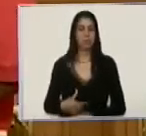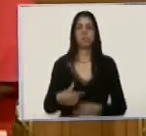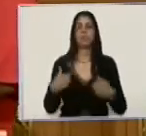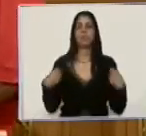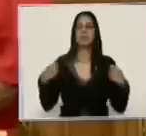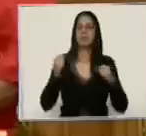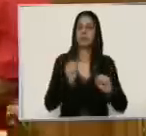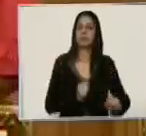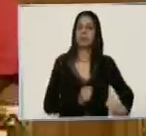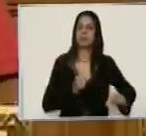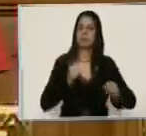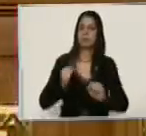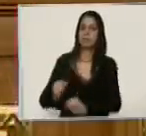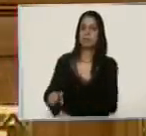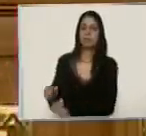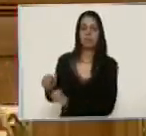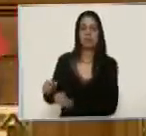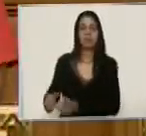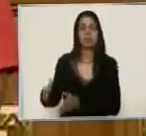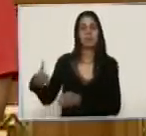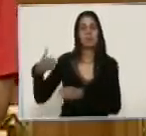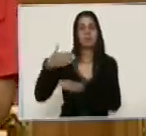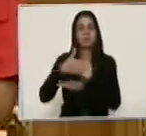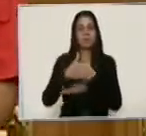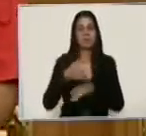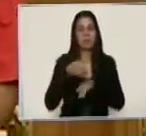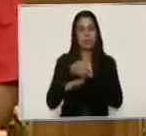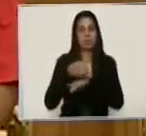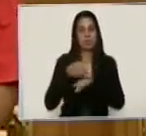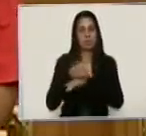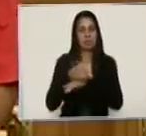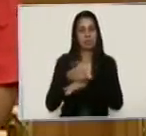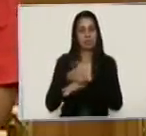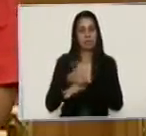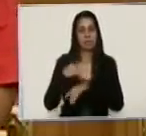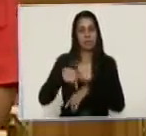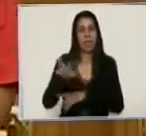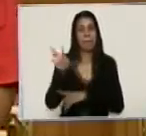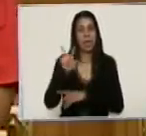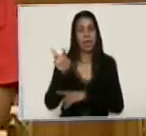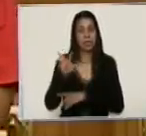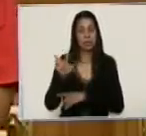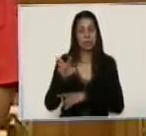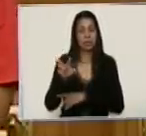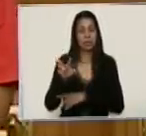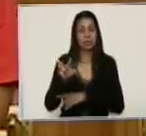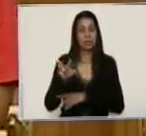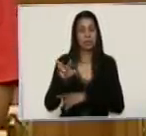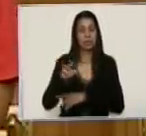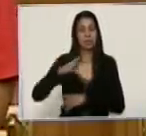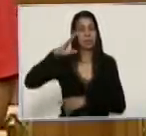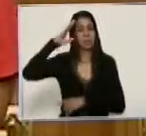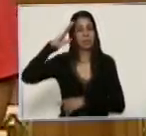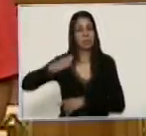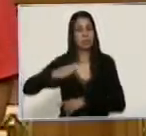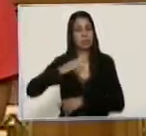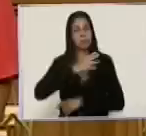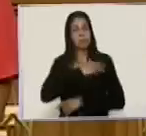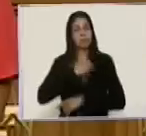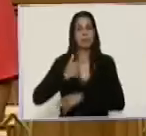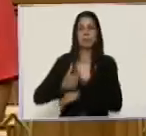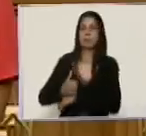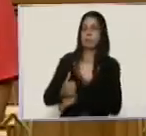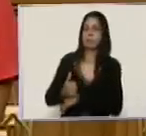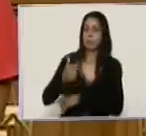remando, llegó al cuartel San Carlos. Entonces, el que estaba comandando el cuartel,